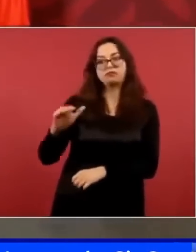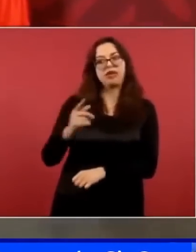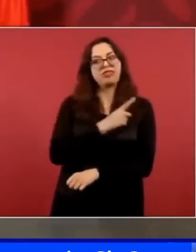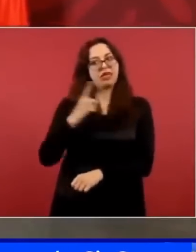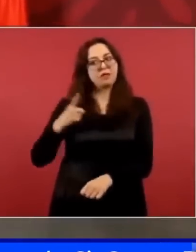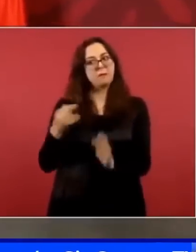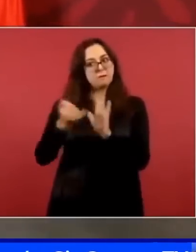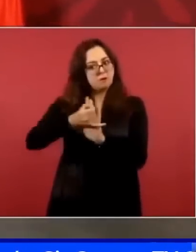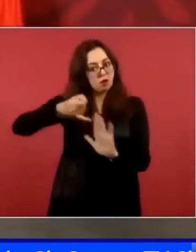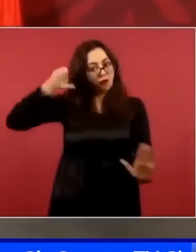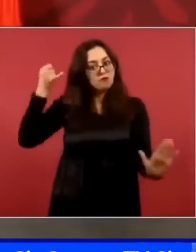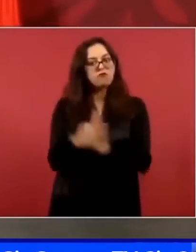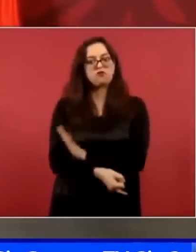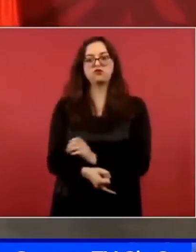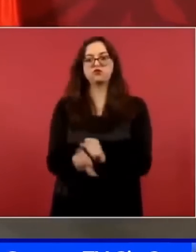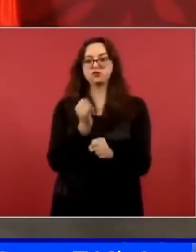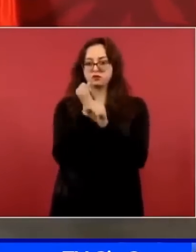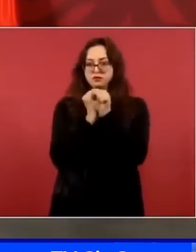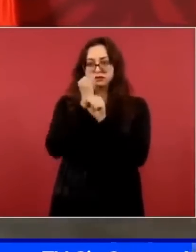fondo.